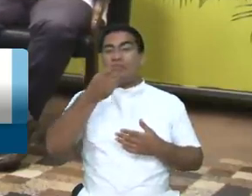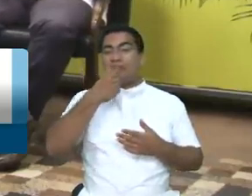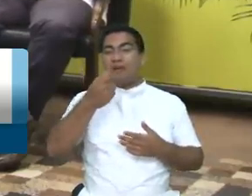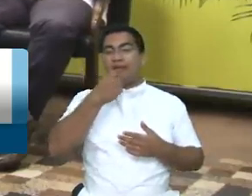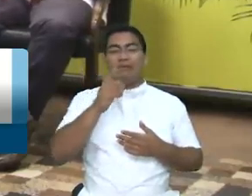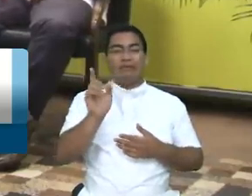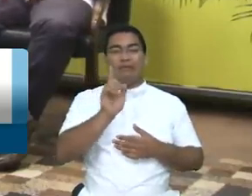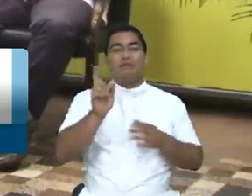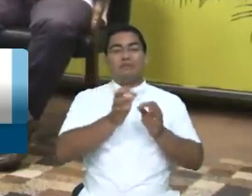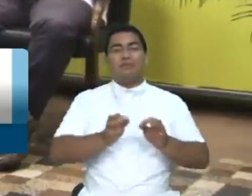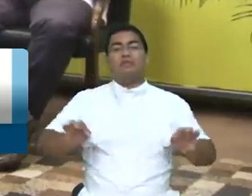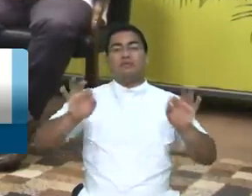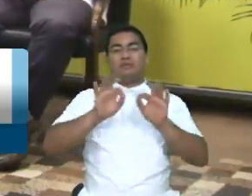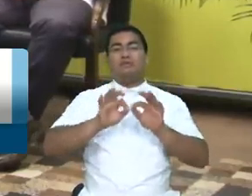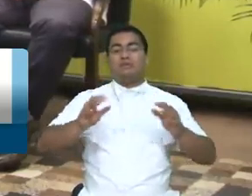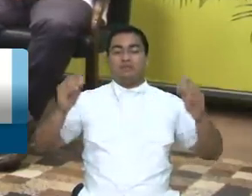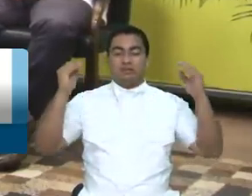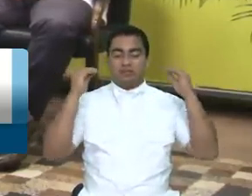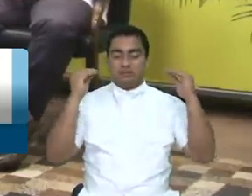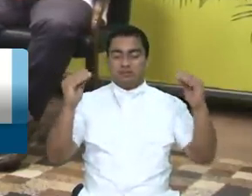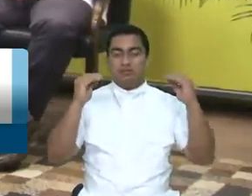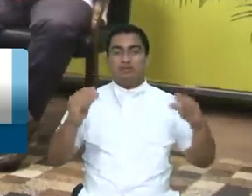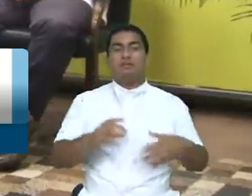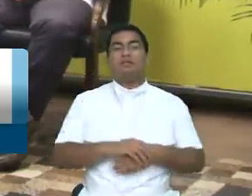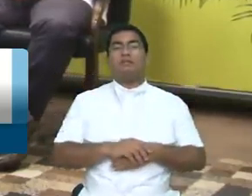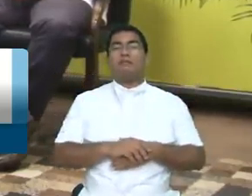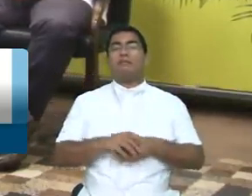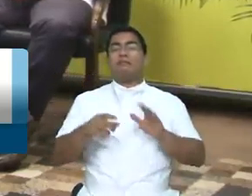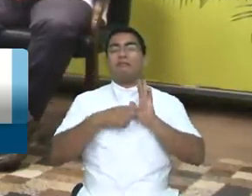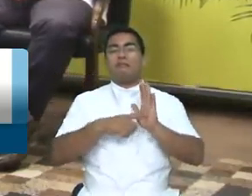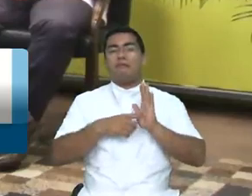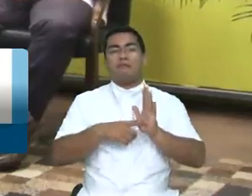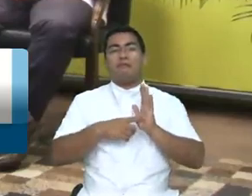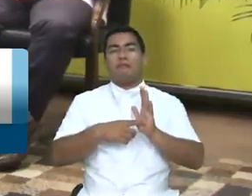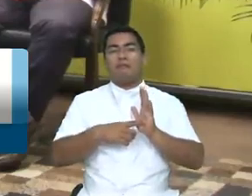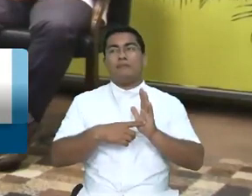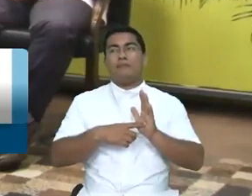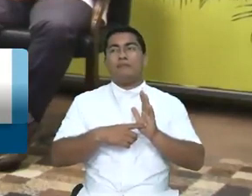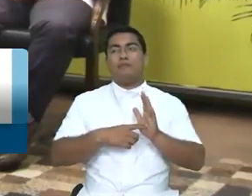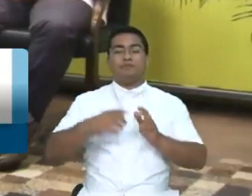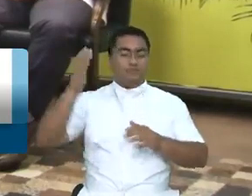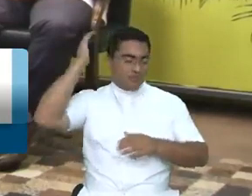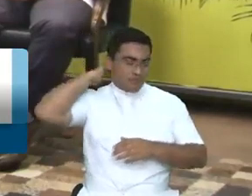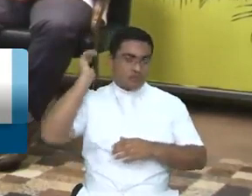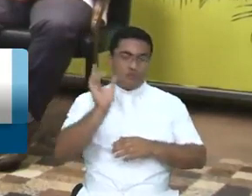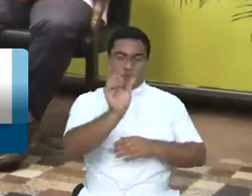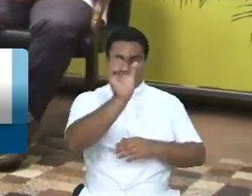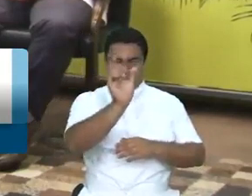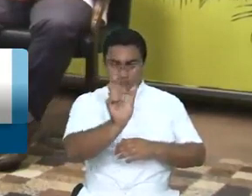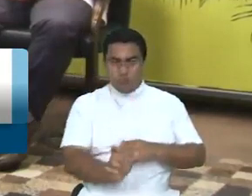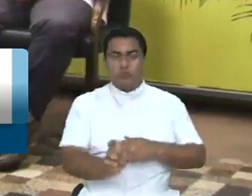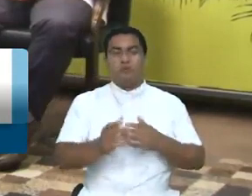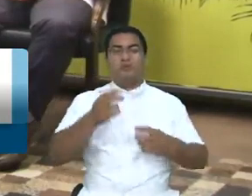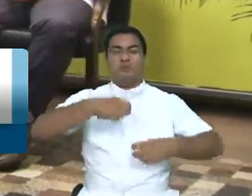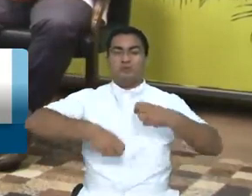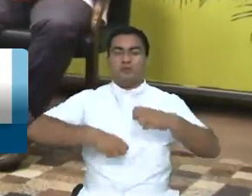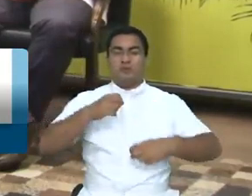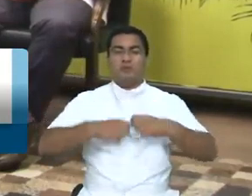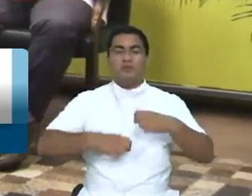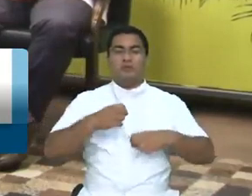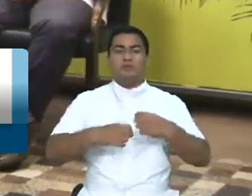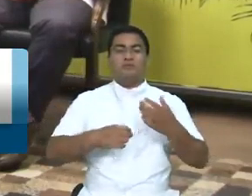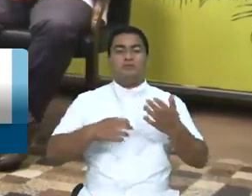necesita es educación. Uno debe pensar que con el pasar de los tiempos, la lumbalgia o las lesiones o las enfermedades